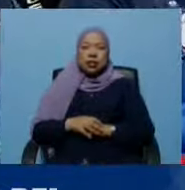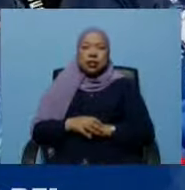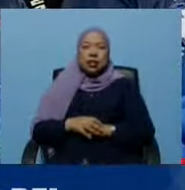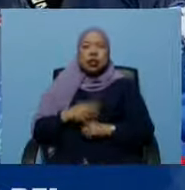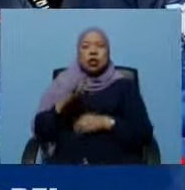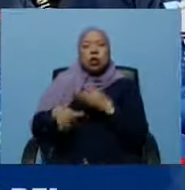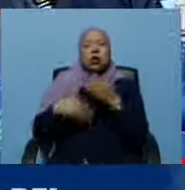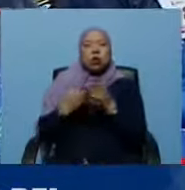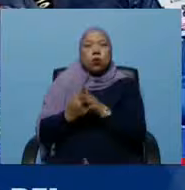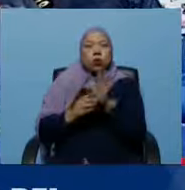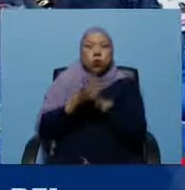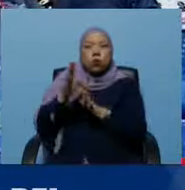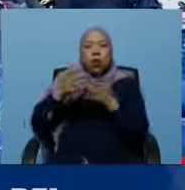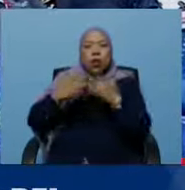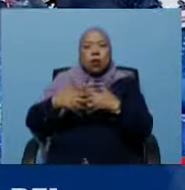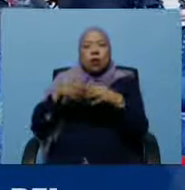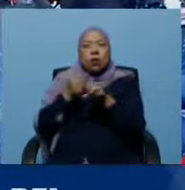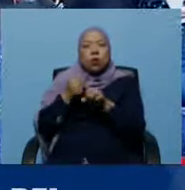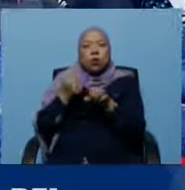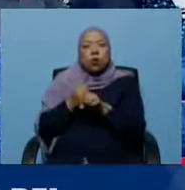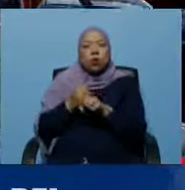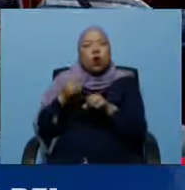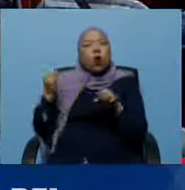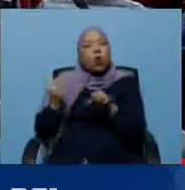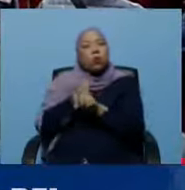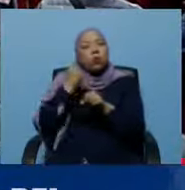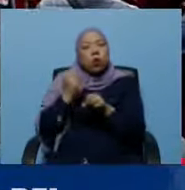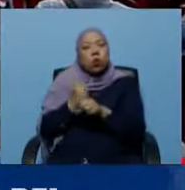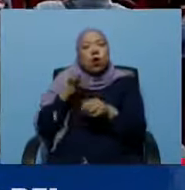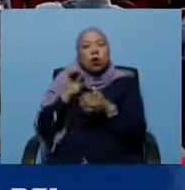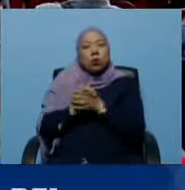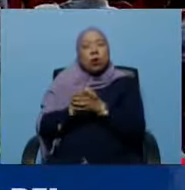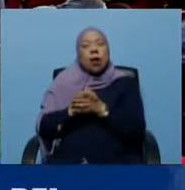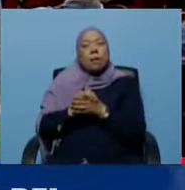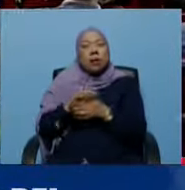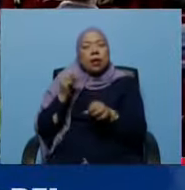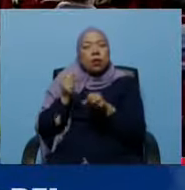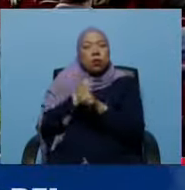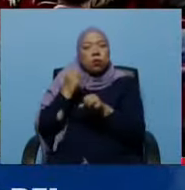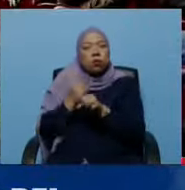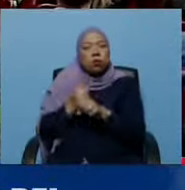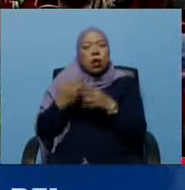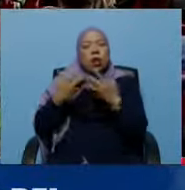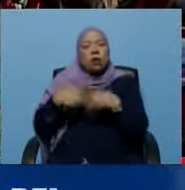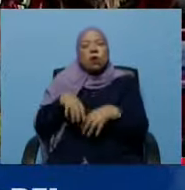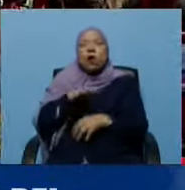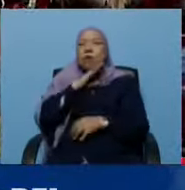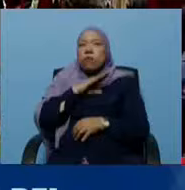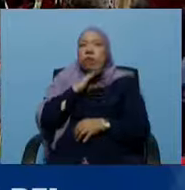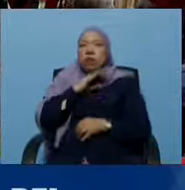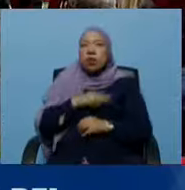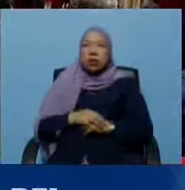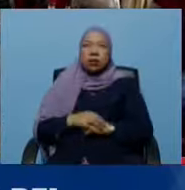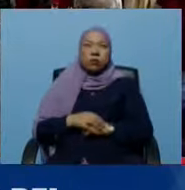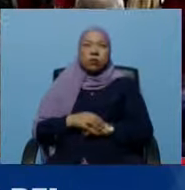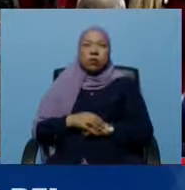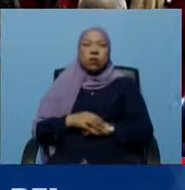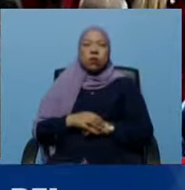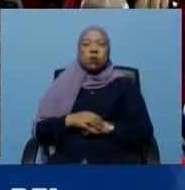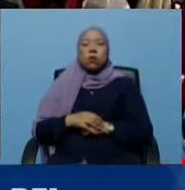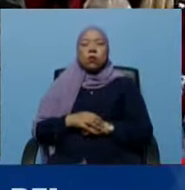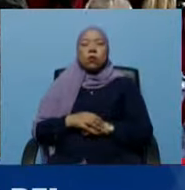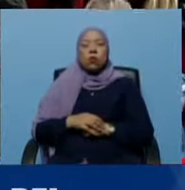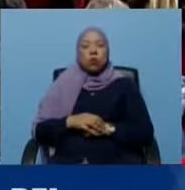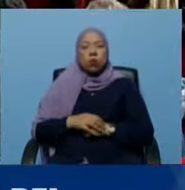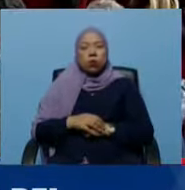Superando las enfermedades, compañeros trabajadores, compañeras trabajadoras, las enfermedades de la conocida